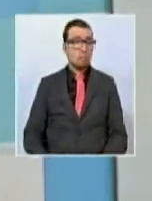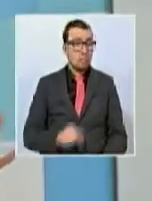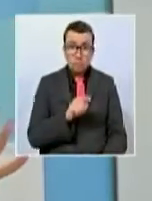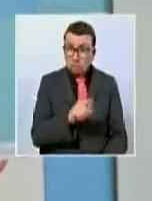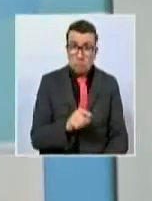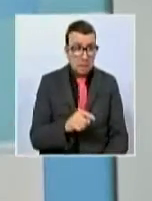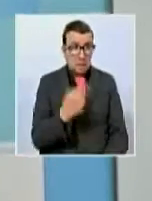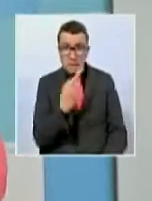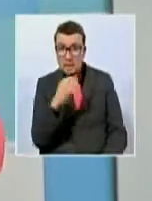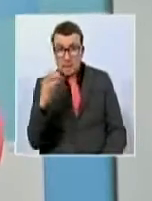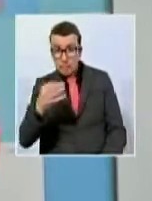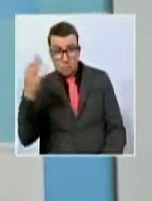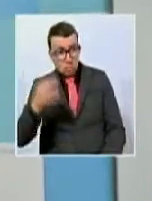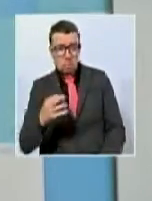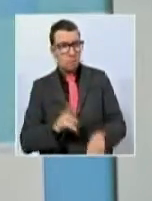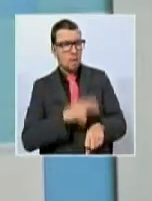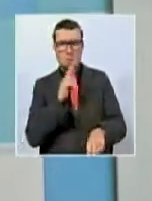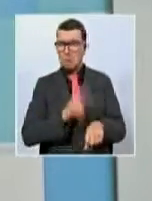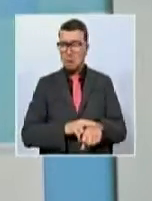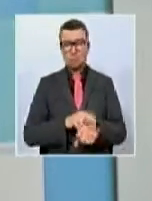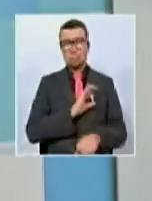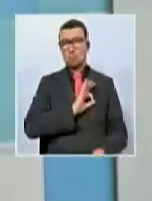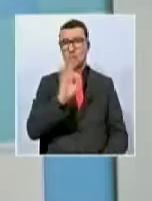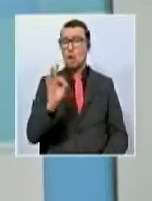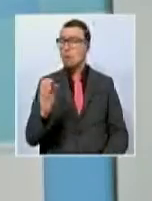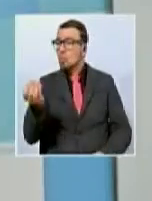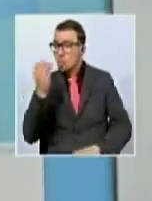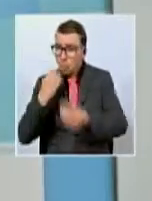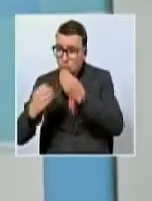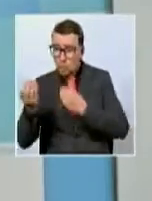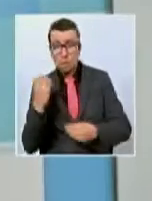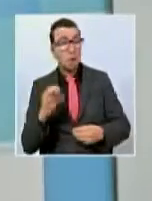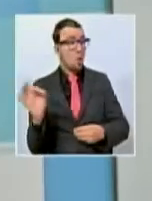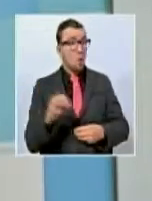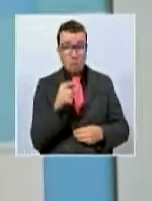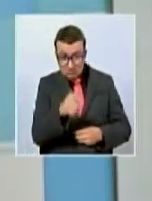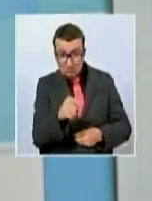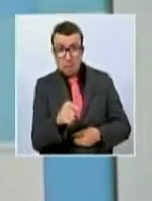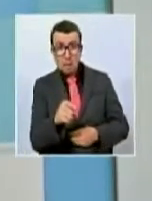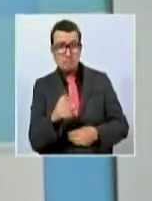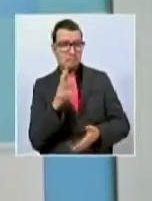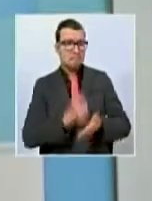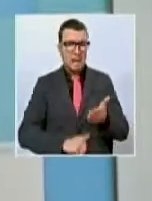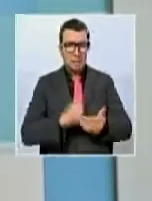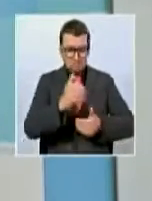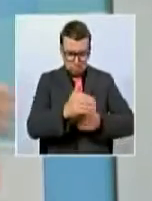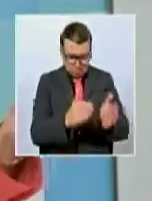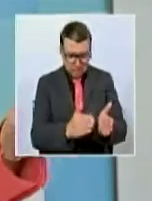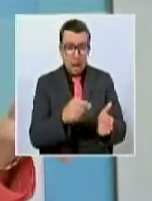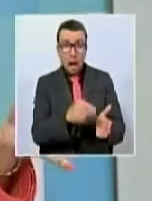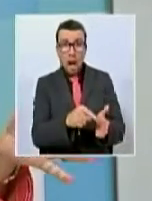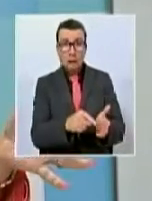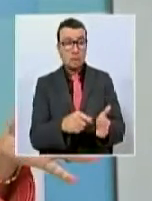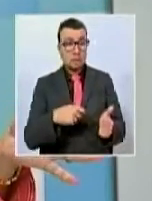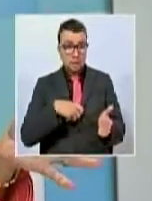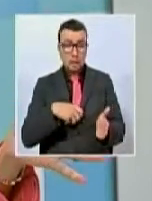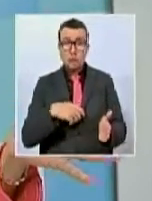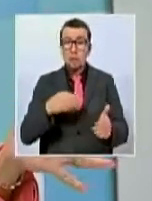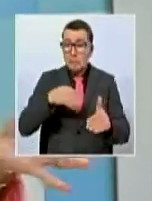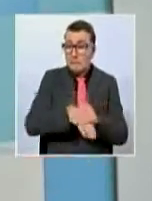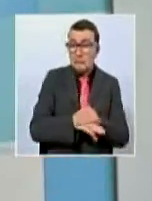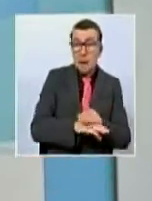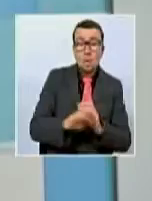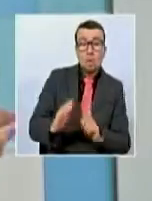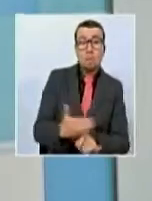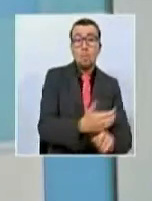hay algo 100% natural, ni alimento, ni suplemento, y mucho menos algo que viene en una cajita y que va a traer un conservante. Empecemos por